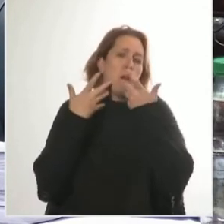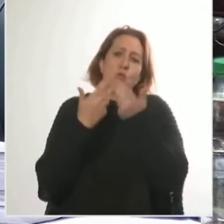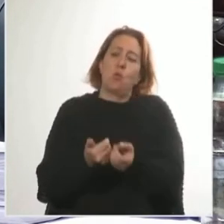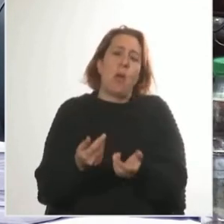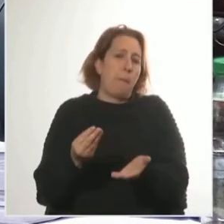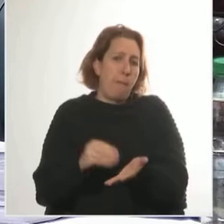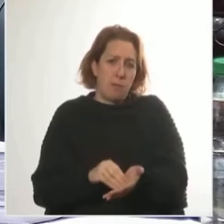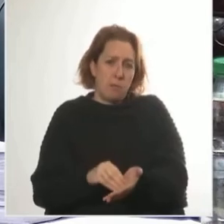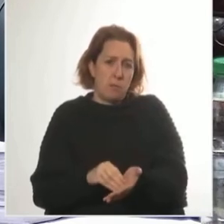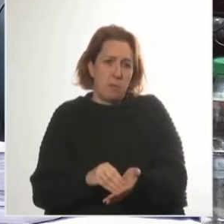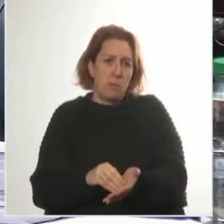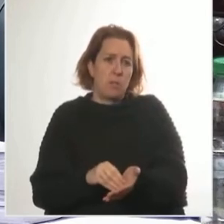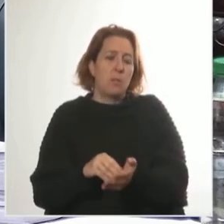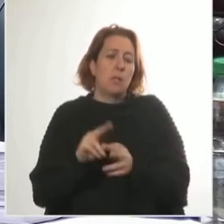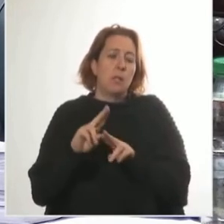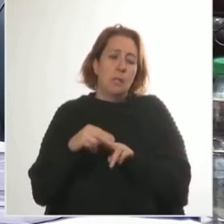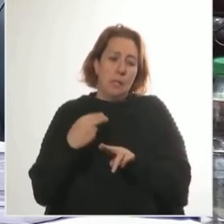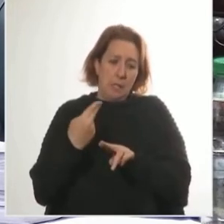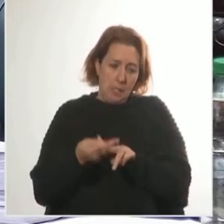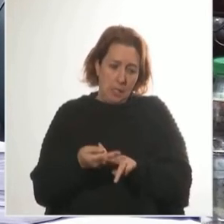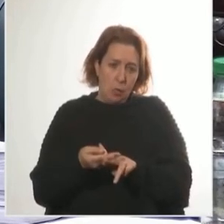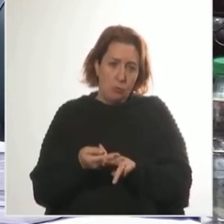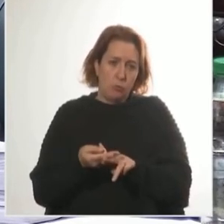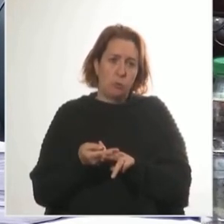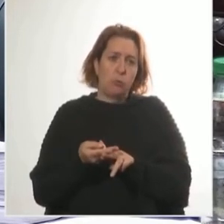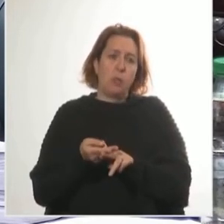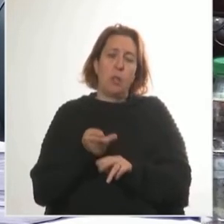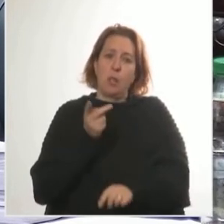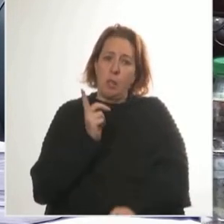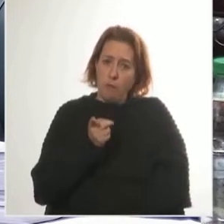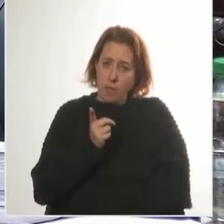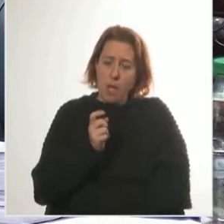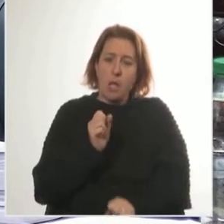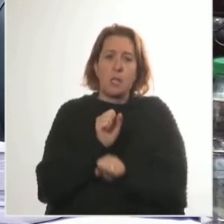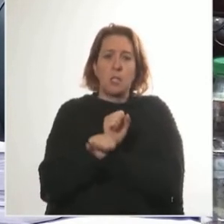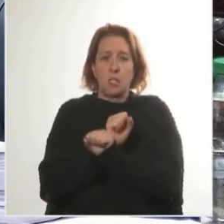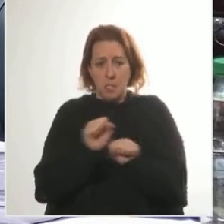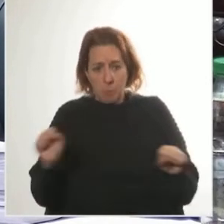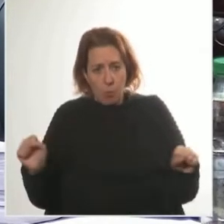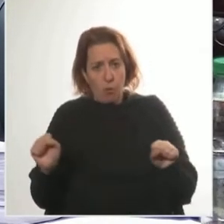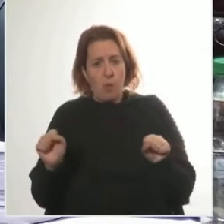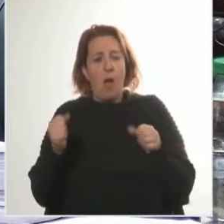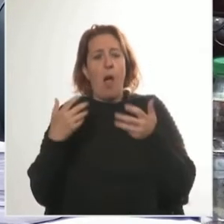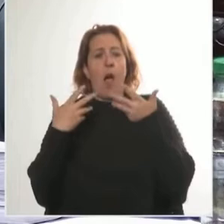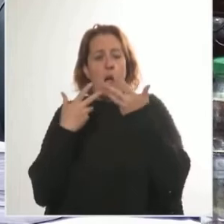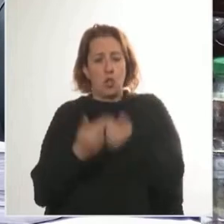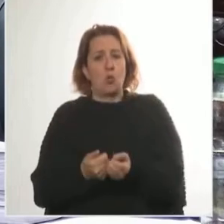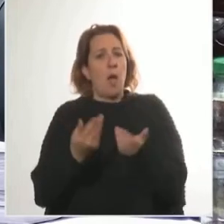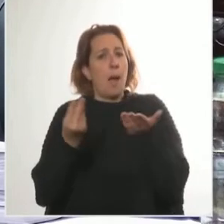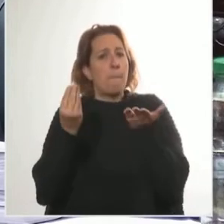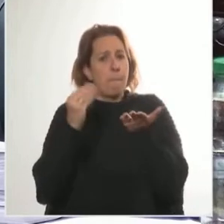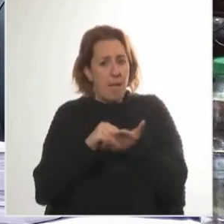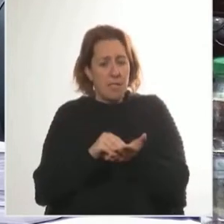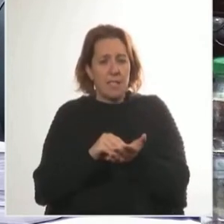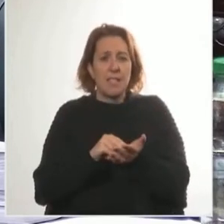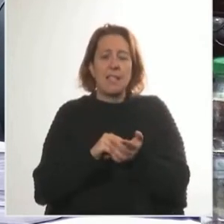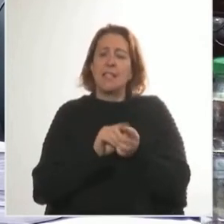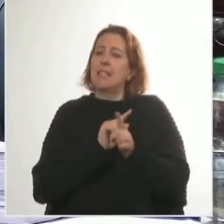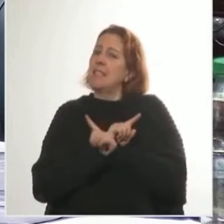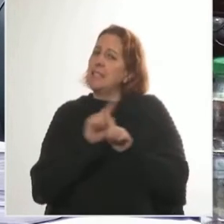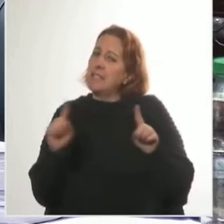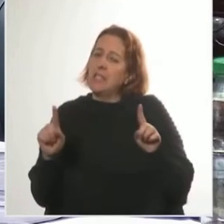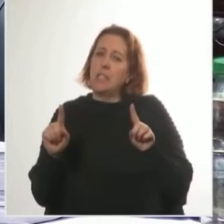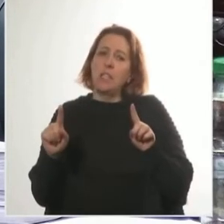más. Y reitero, se debía y se podía haber ayudado más sin